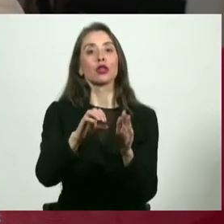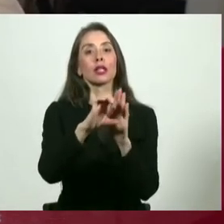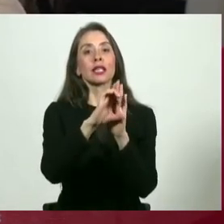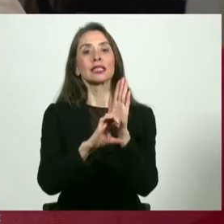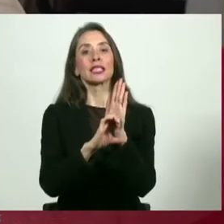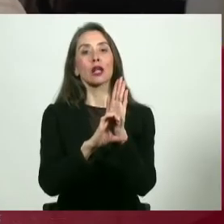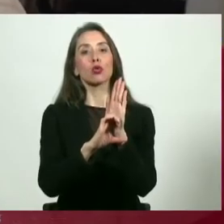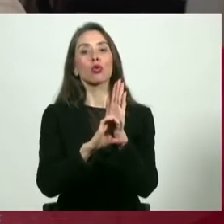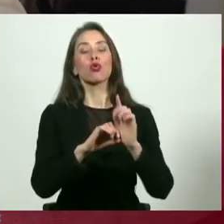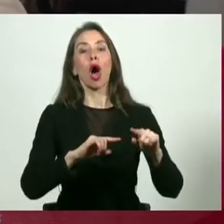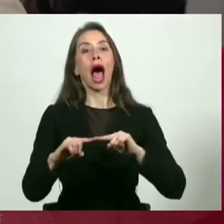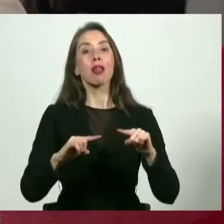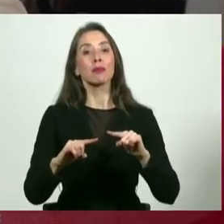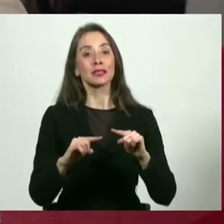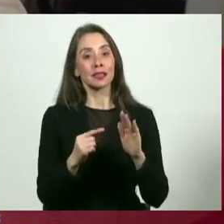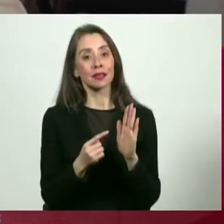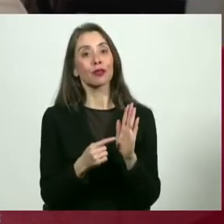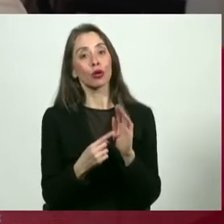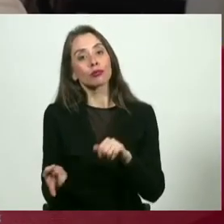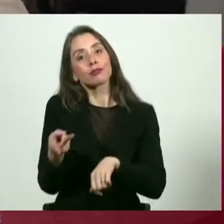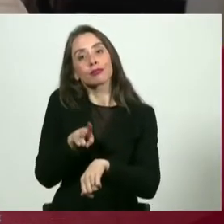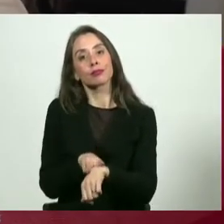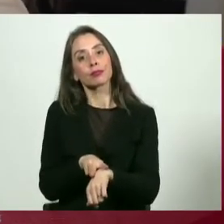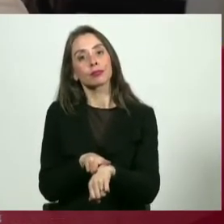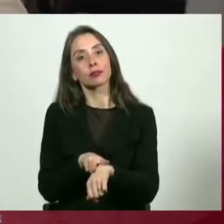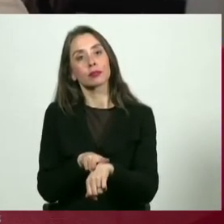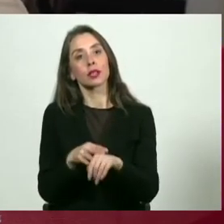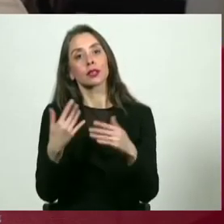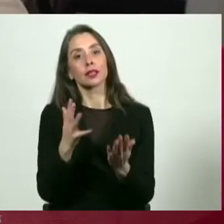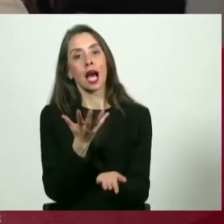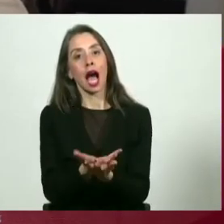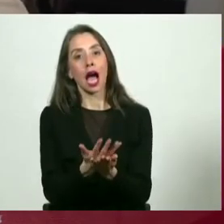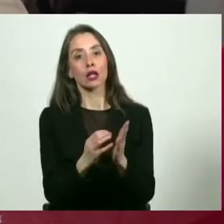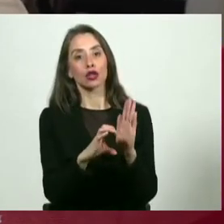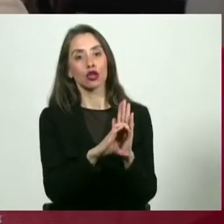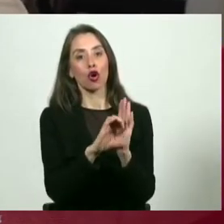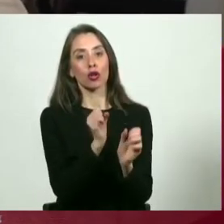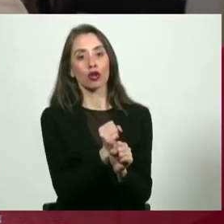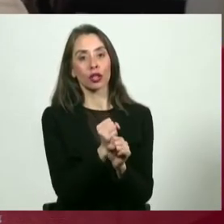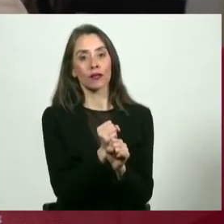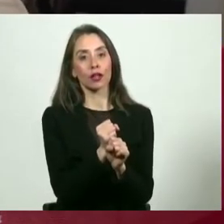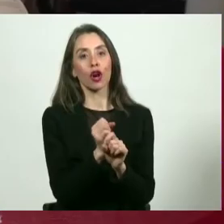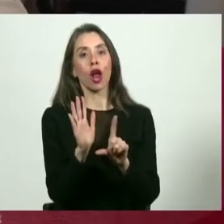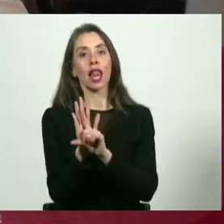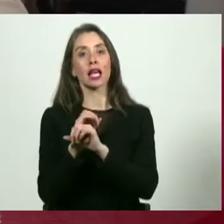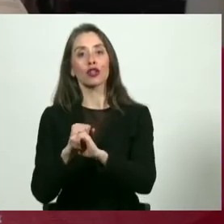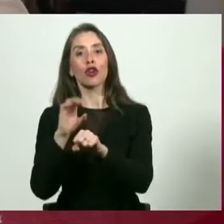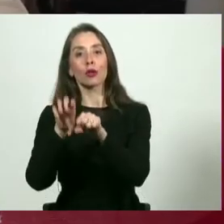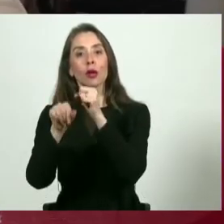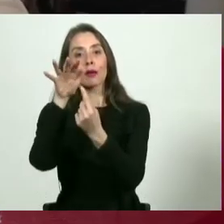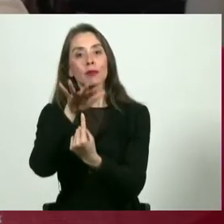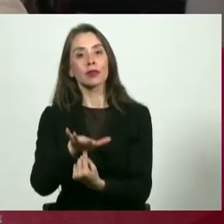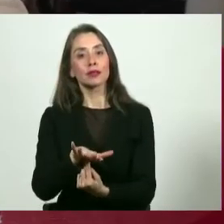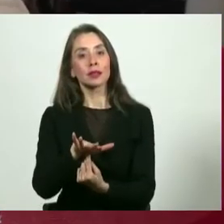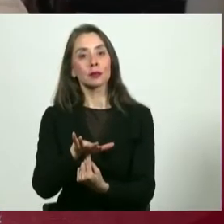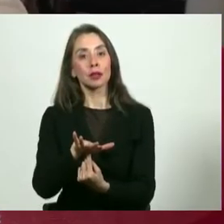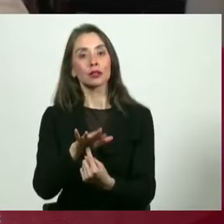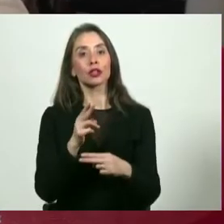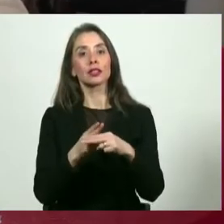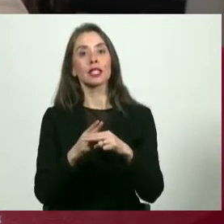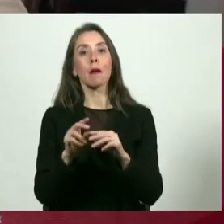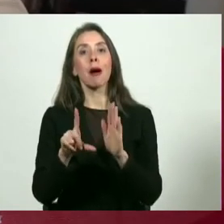un empleador y una persona en situación de discapacidad intelectual, ¿cierto? Y también se modifica el contrato de